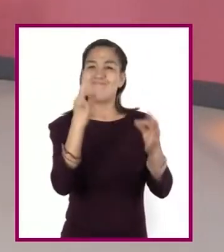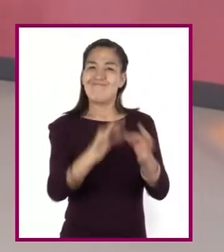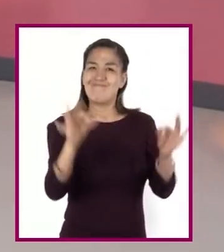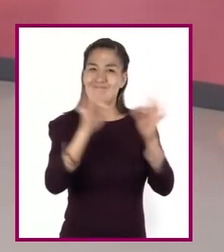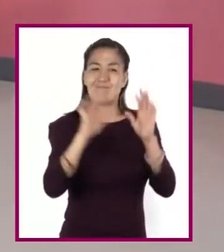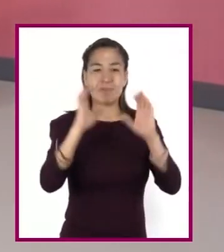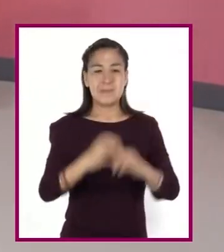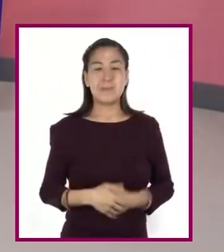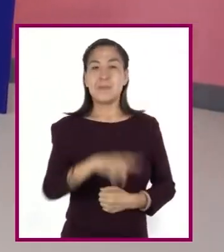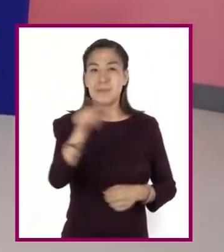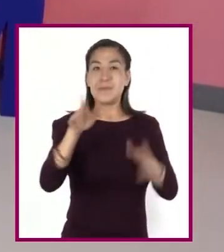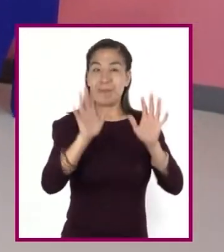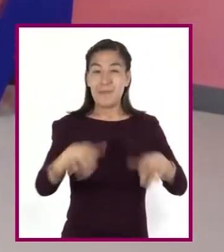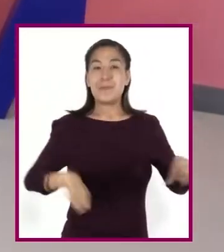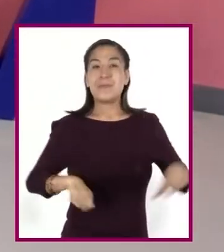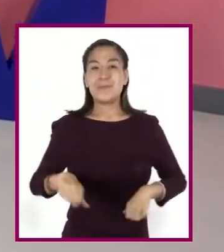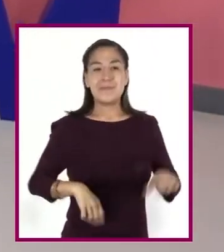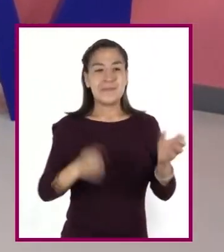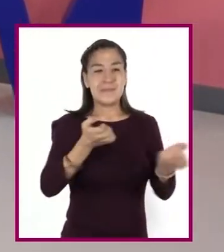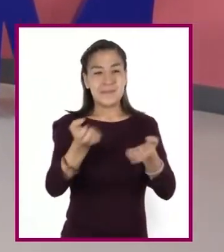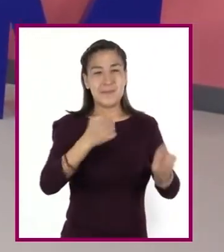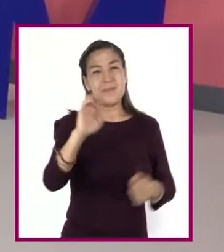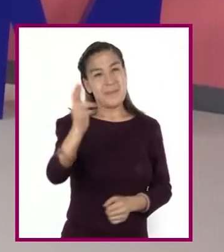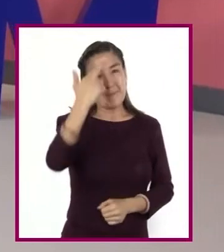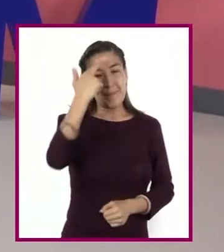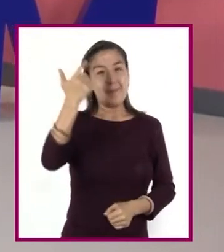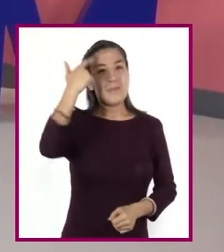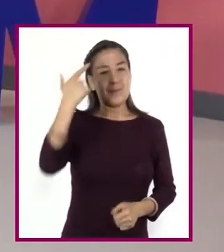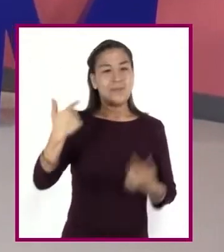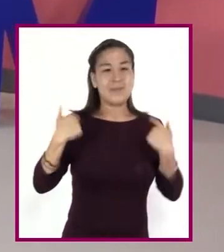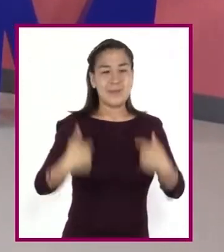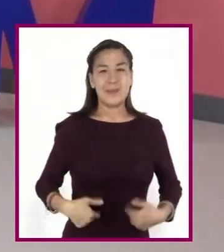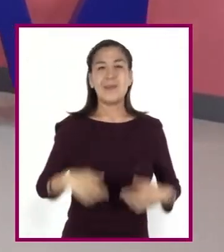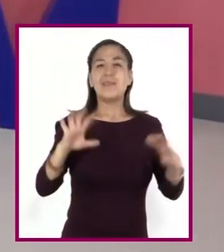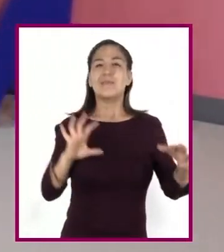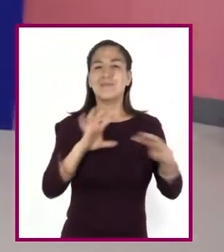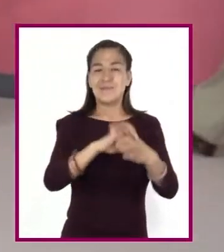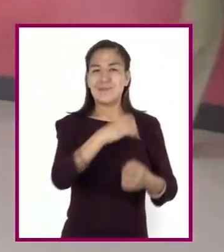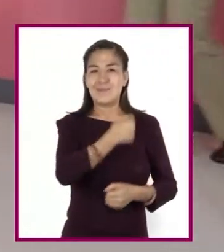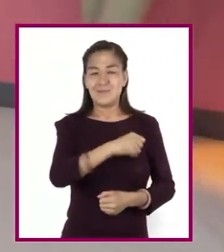Además, ¿ya hicieron algo de ejercicio? Recuerden, mente sana en cuerpo sano.